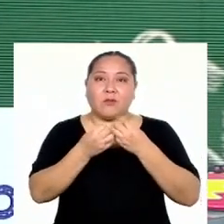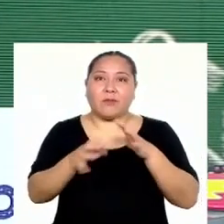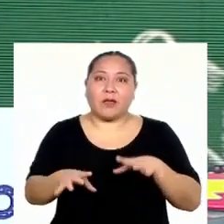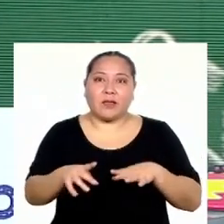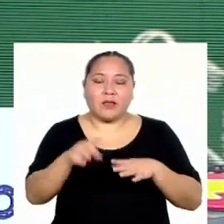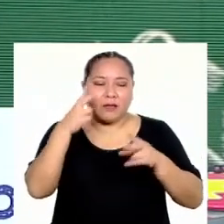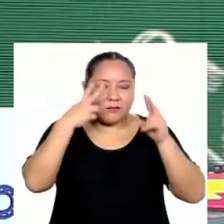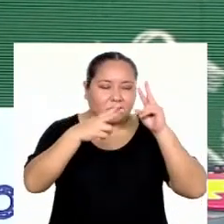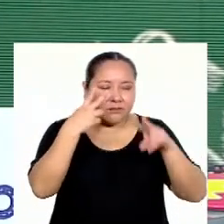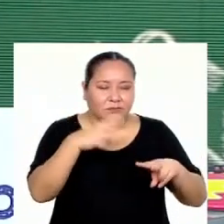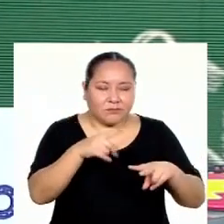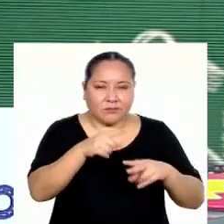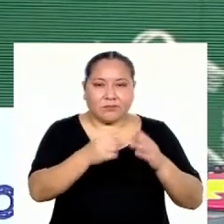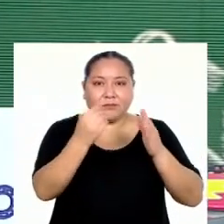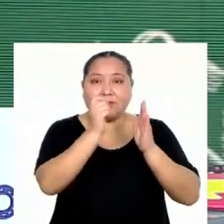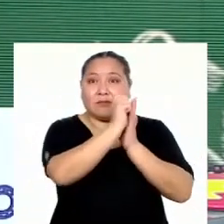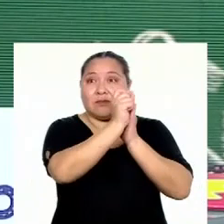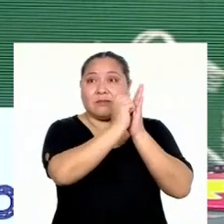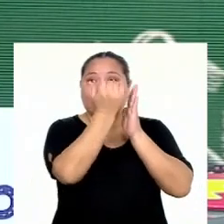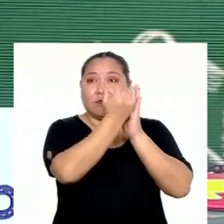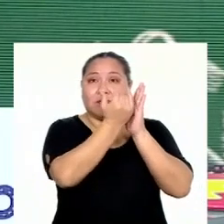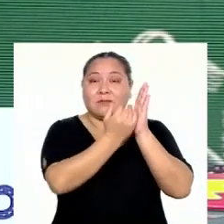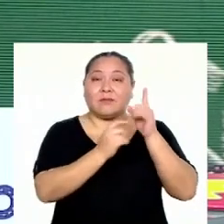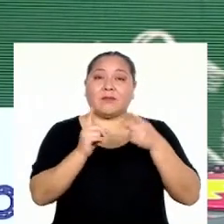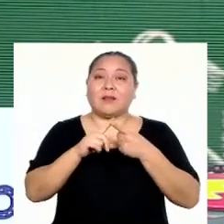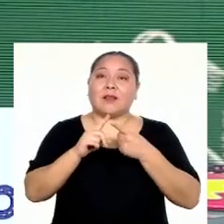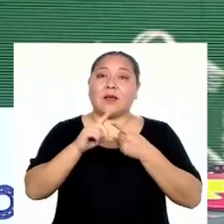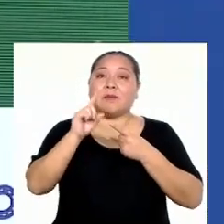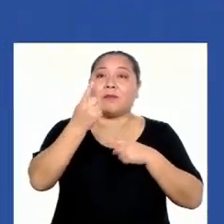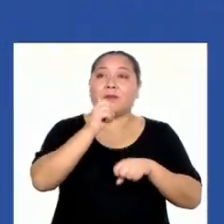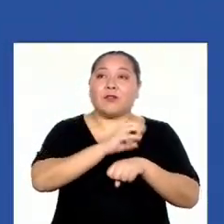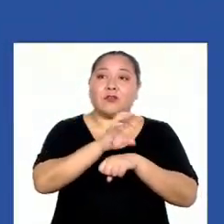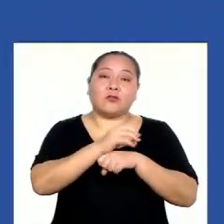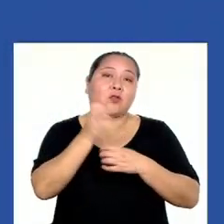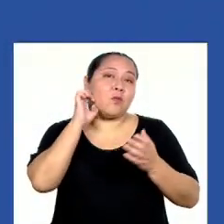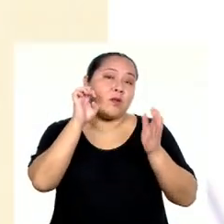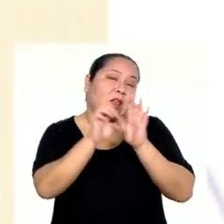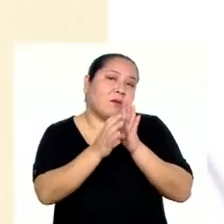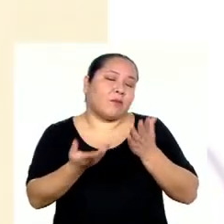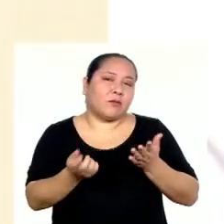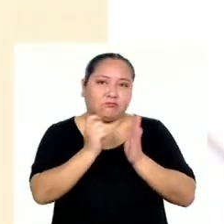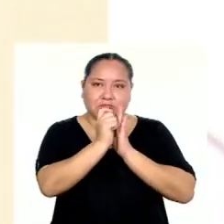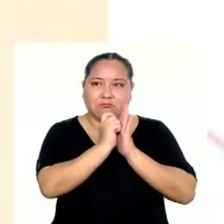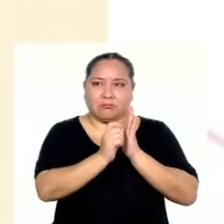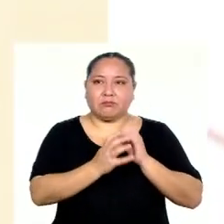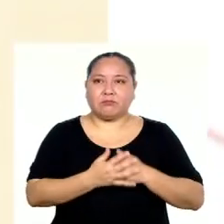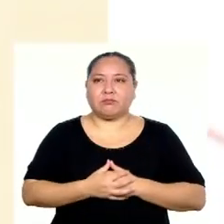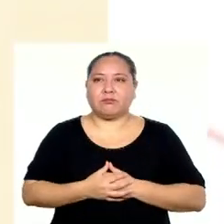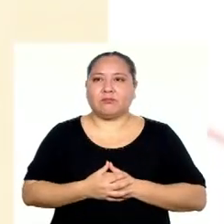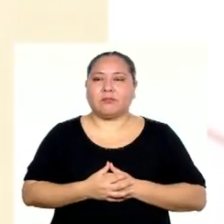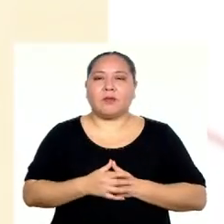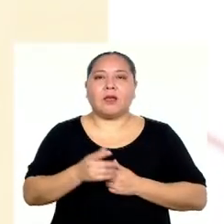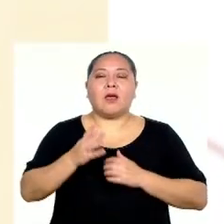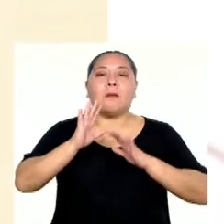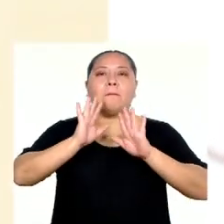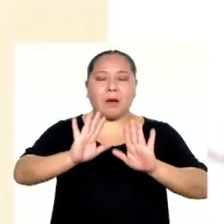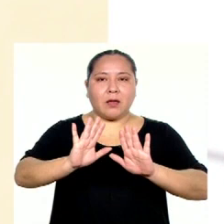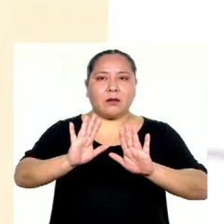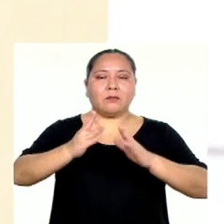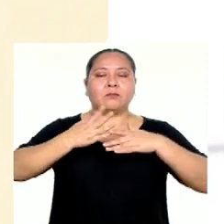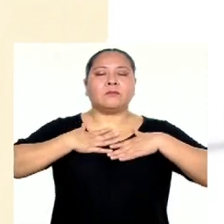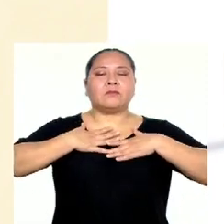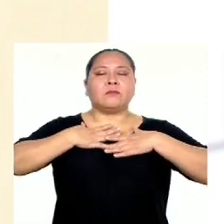características del texto instructivo. La primera recomendación podría ser: para y respira.